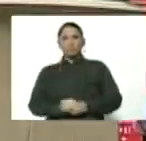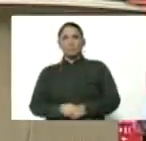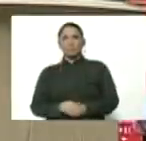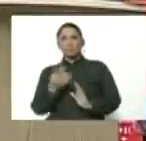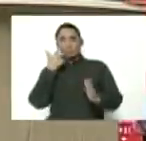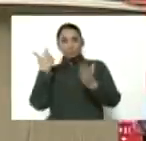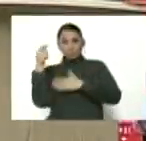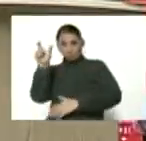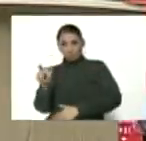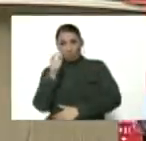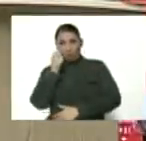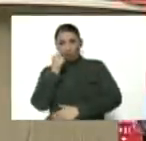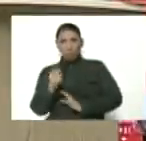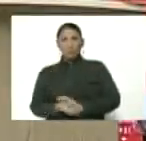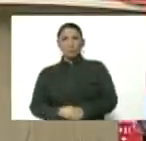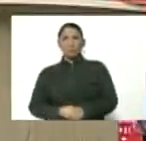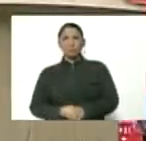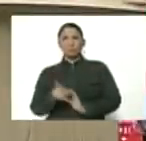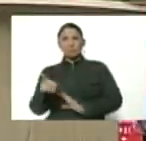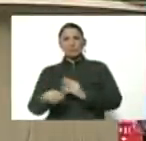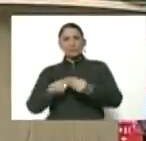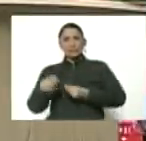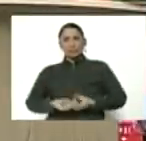Este, que fue el que proporcionó